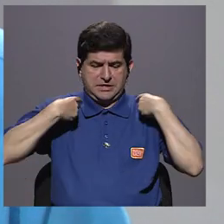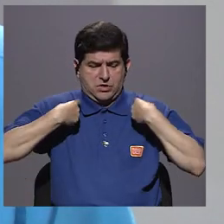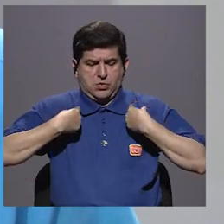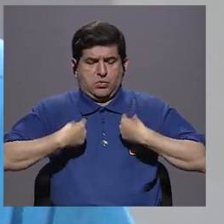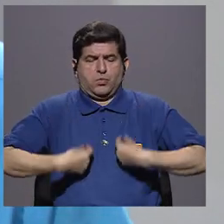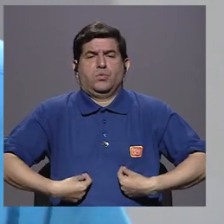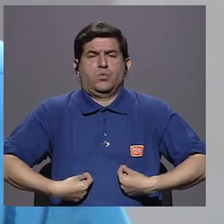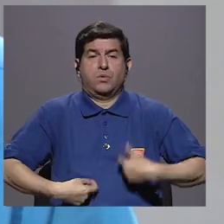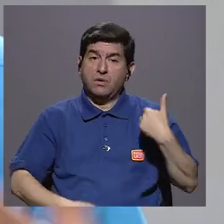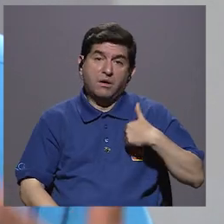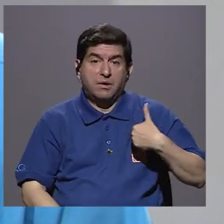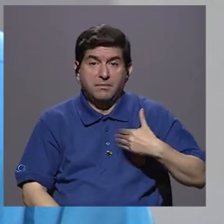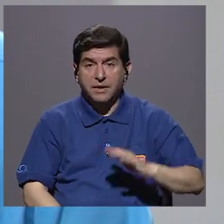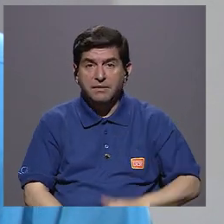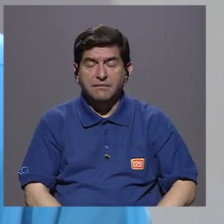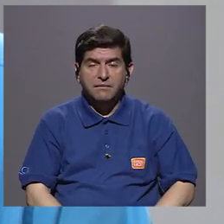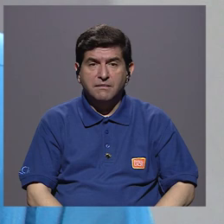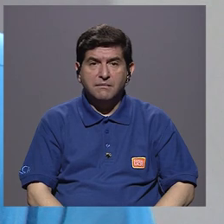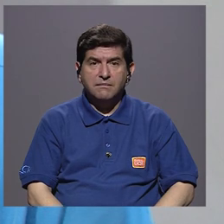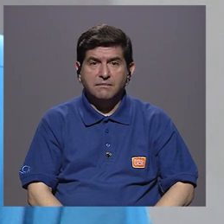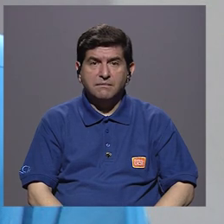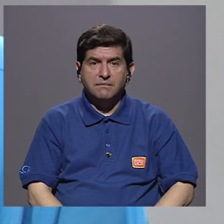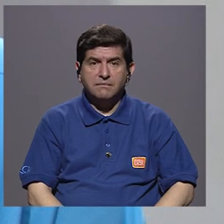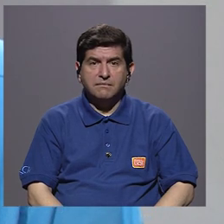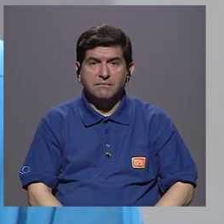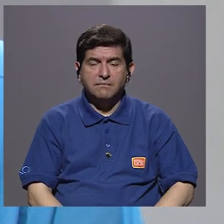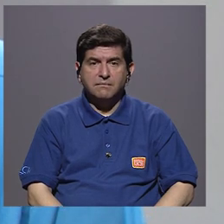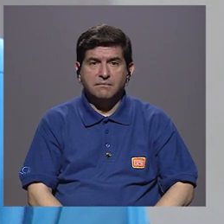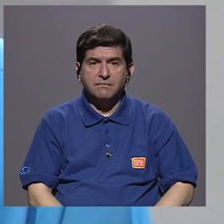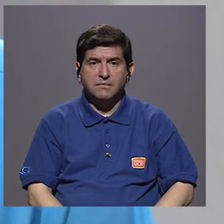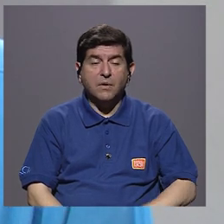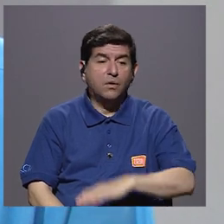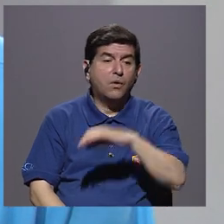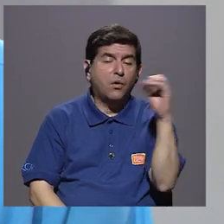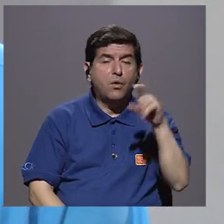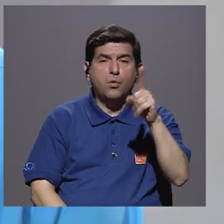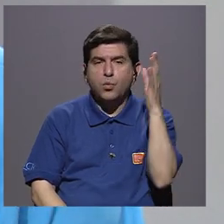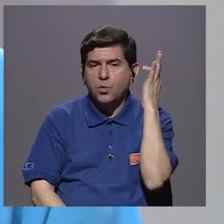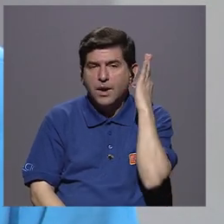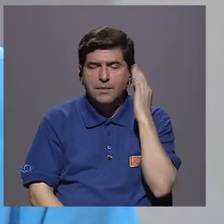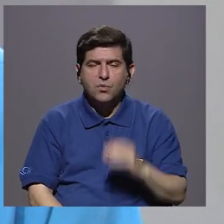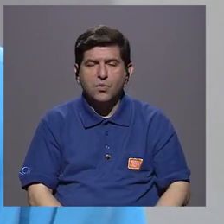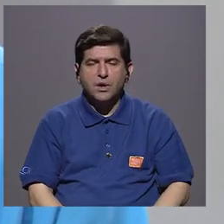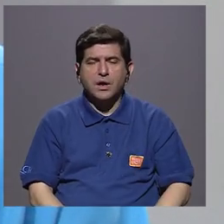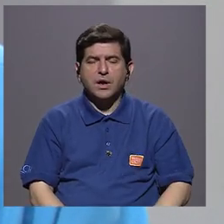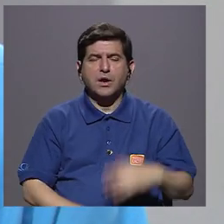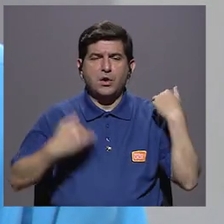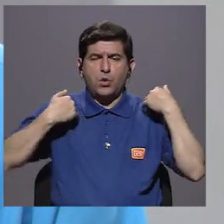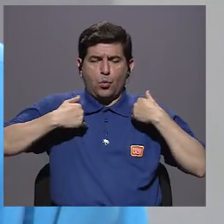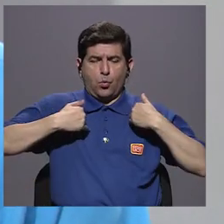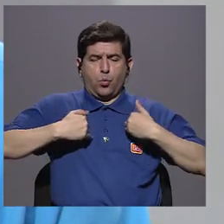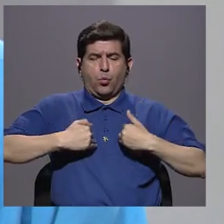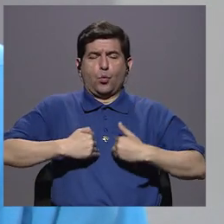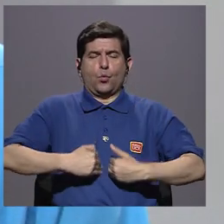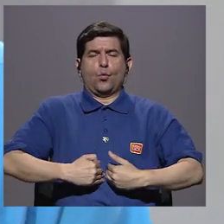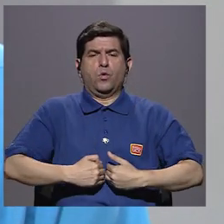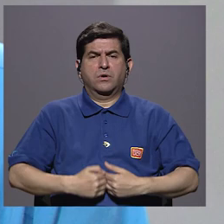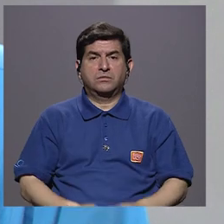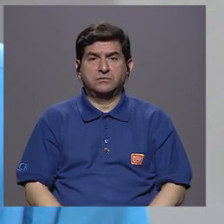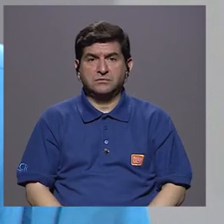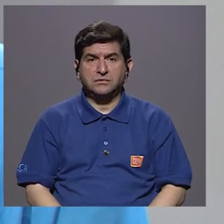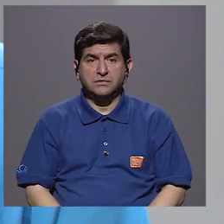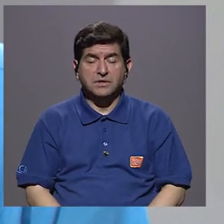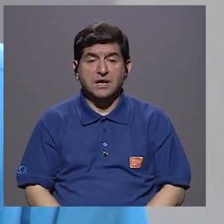tirantes. Un hombre llega con una camiseta de tirantes a recibir atención médica. O una mujer con una blusa muy escotada. Y aunque